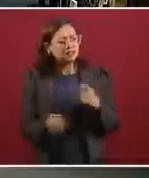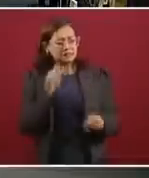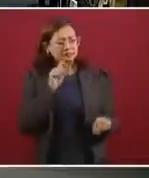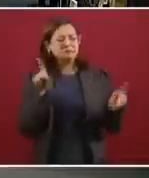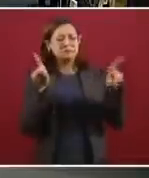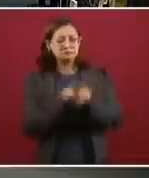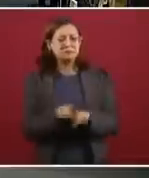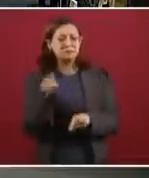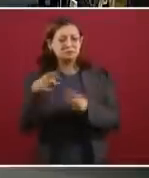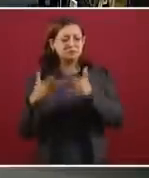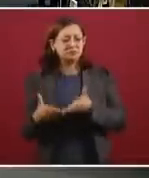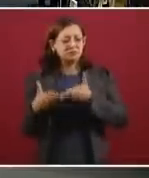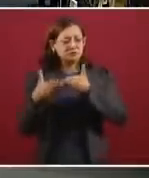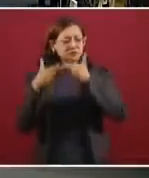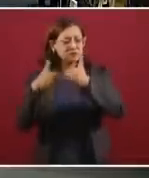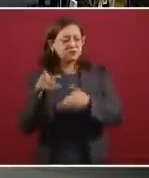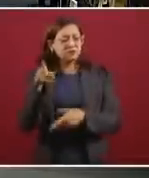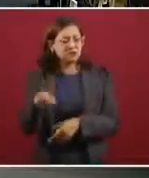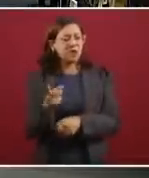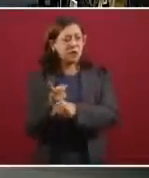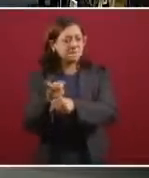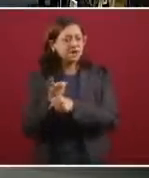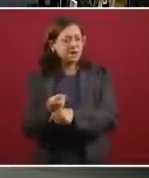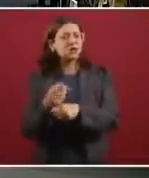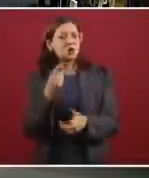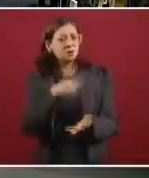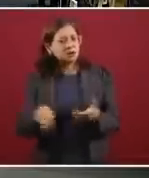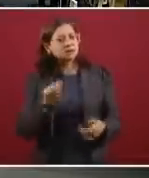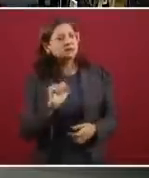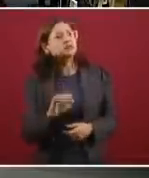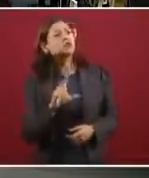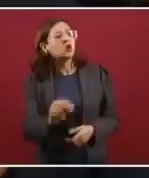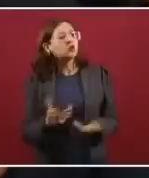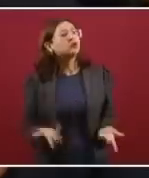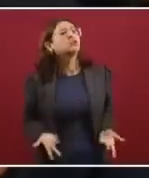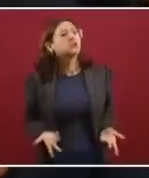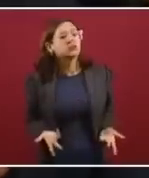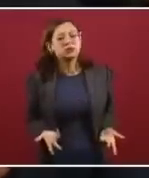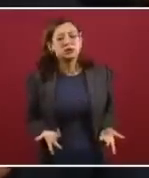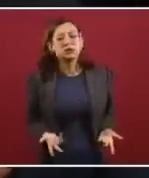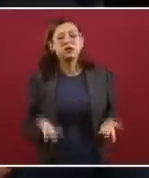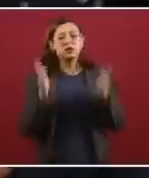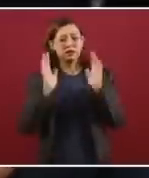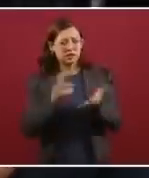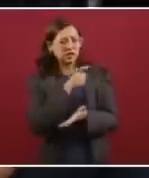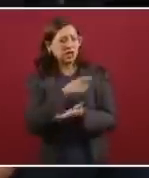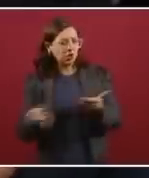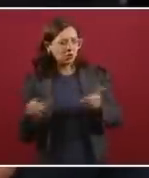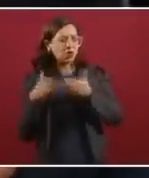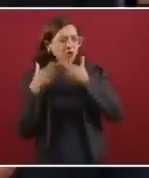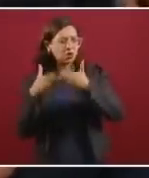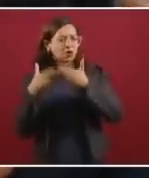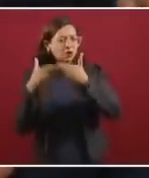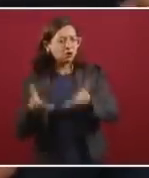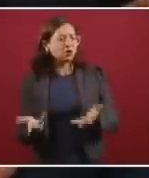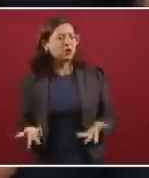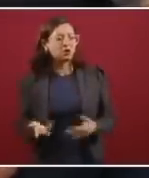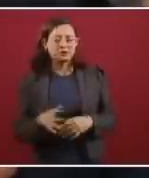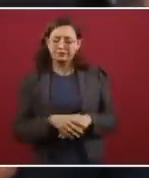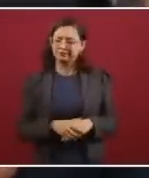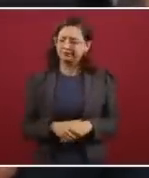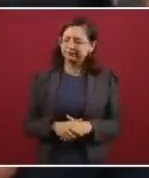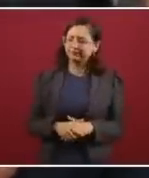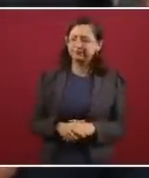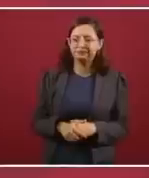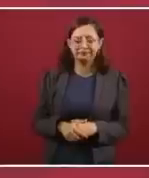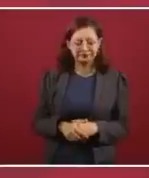la embarcación nueva de la Marina? ¿Se va a comprar o no? Ya no vamos a usar. Ya no vamos. Miren,